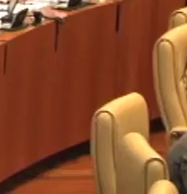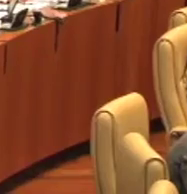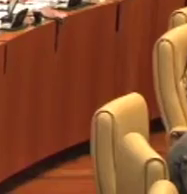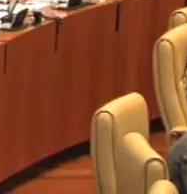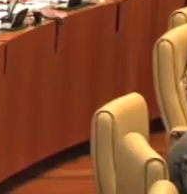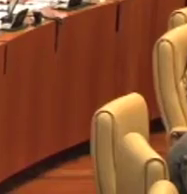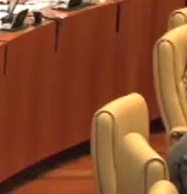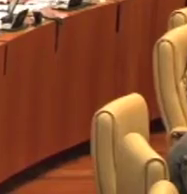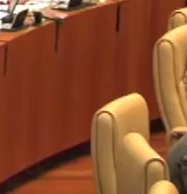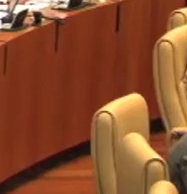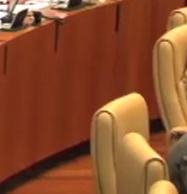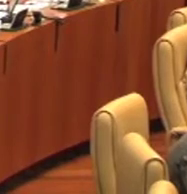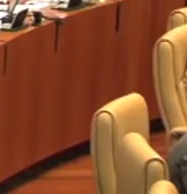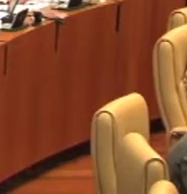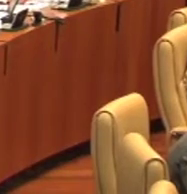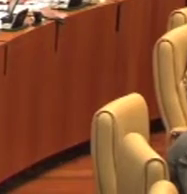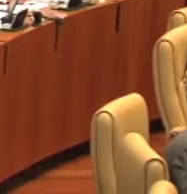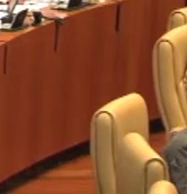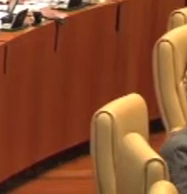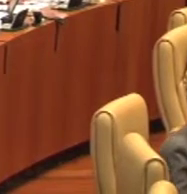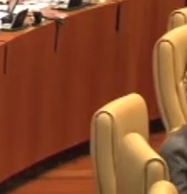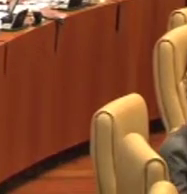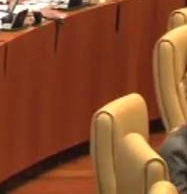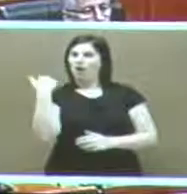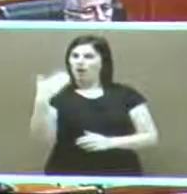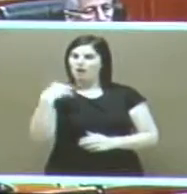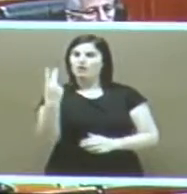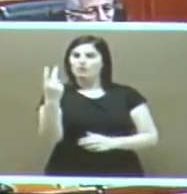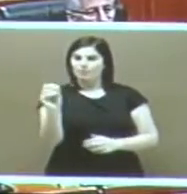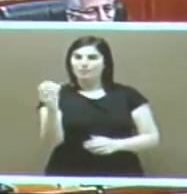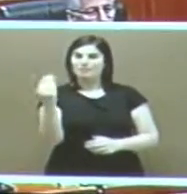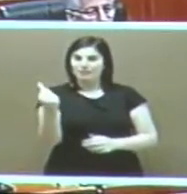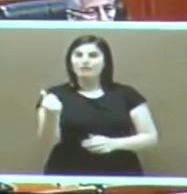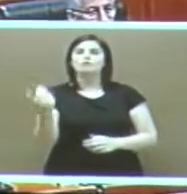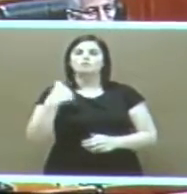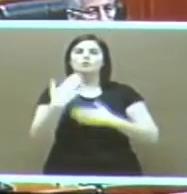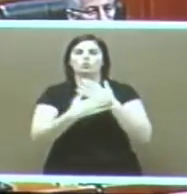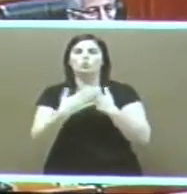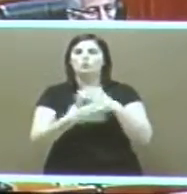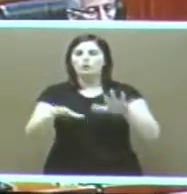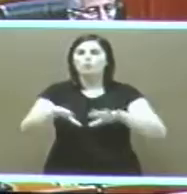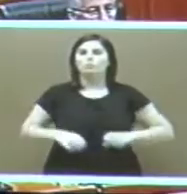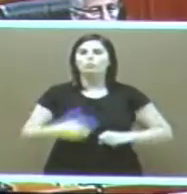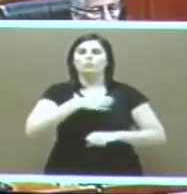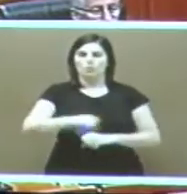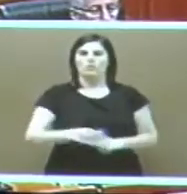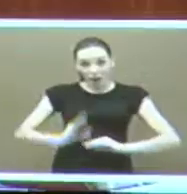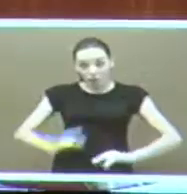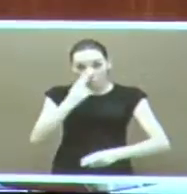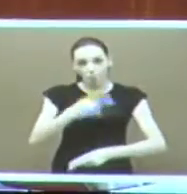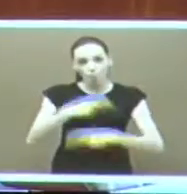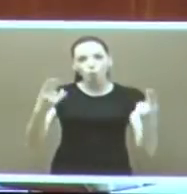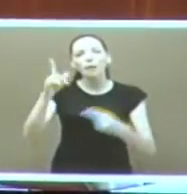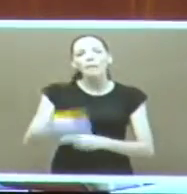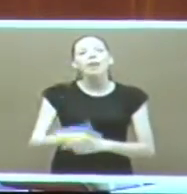aportación, dando lecciones cuando han tenido 30 años para ponerlas en práctica y no han hecho nada. Parejo pide un margen de confianza a la sociedad extremeña y una